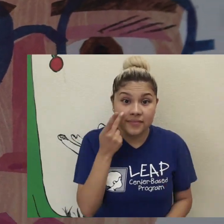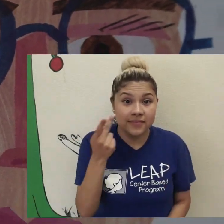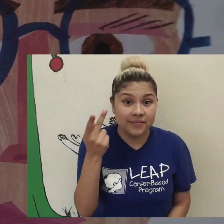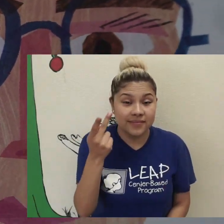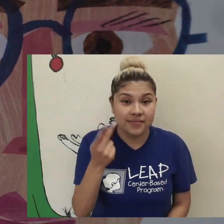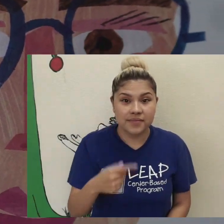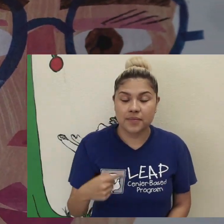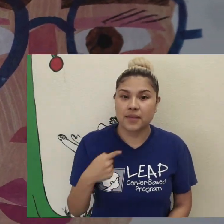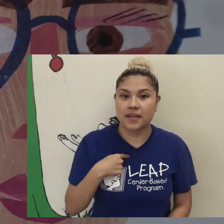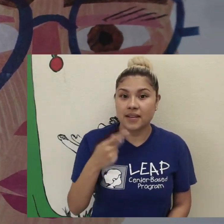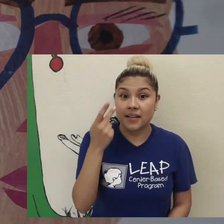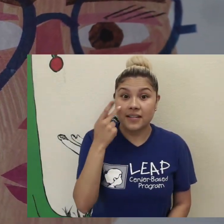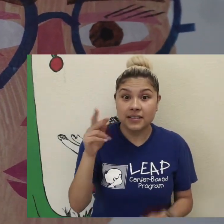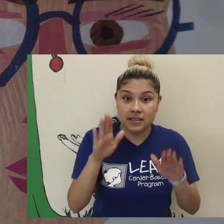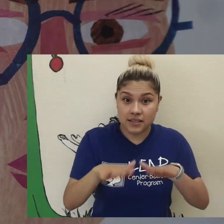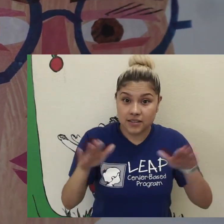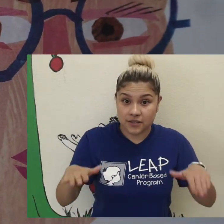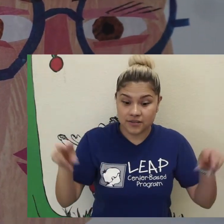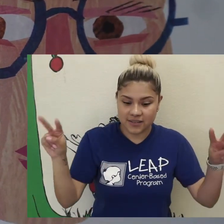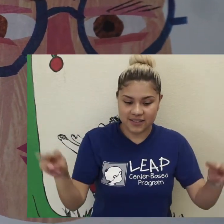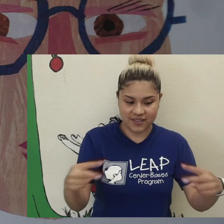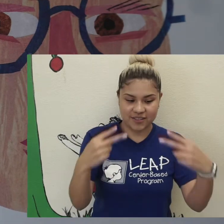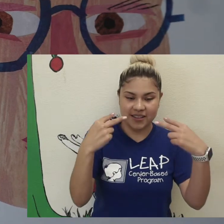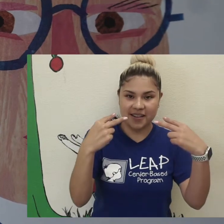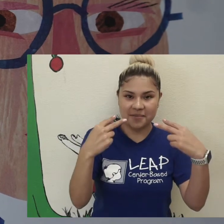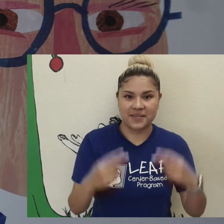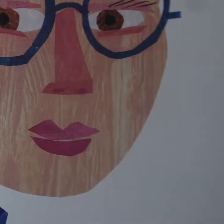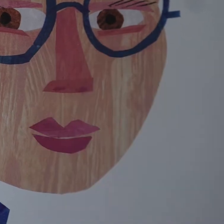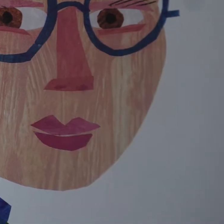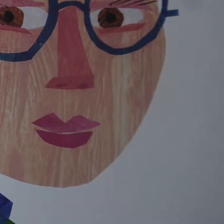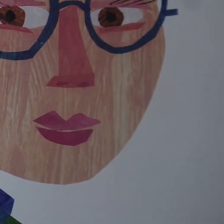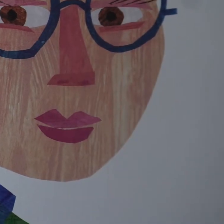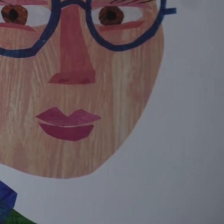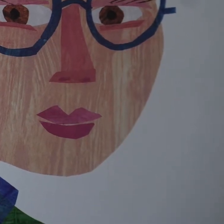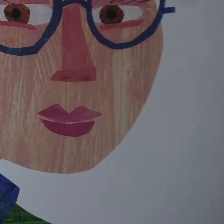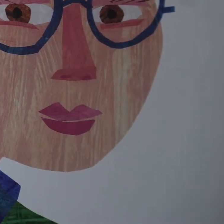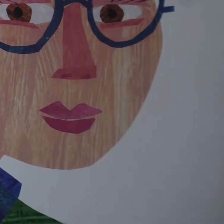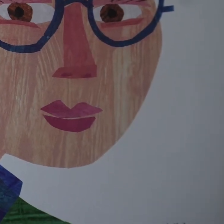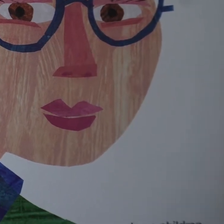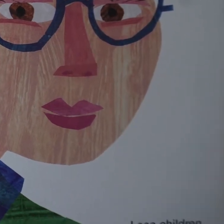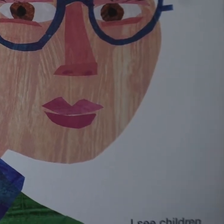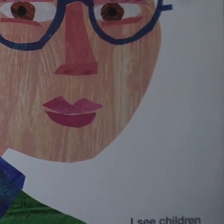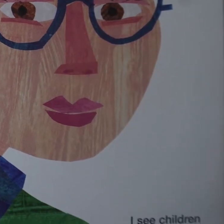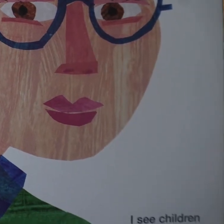Maestra, ¿qué ve allí? Veo a los niños que me miran a mí.